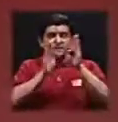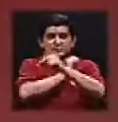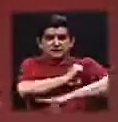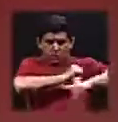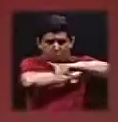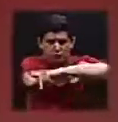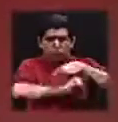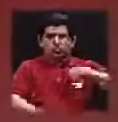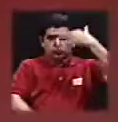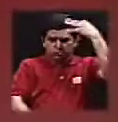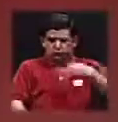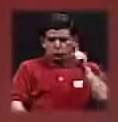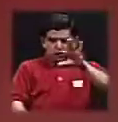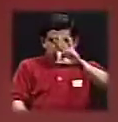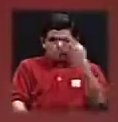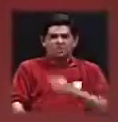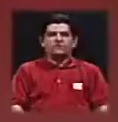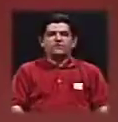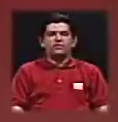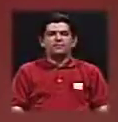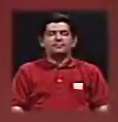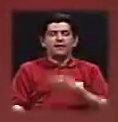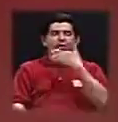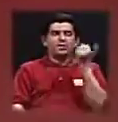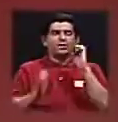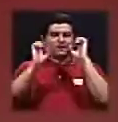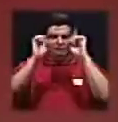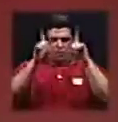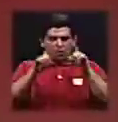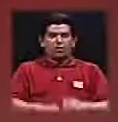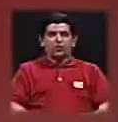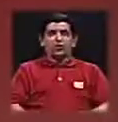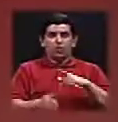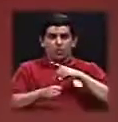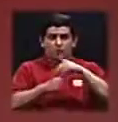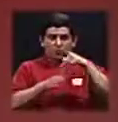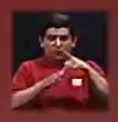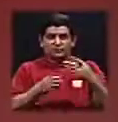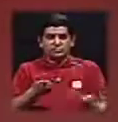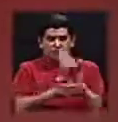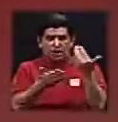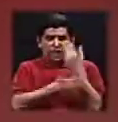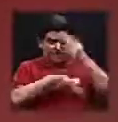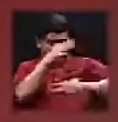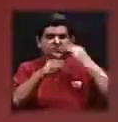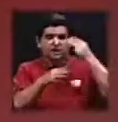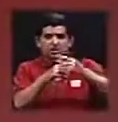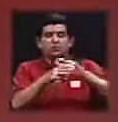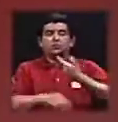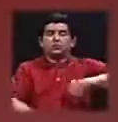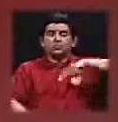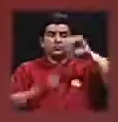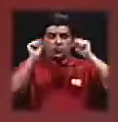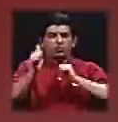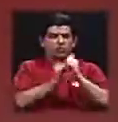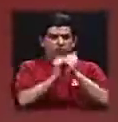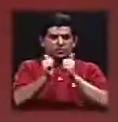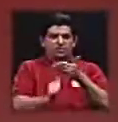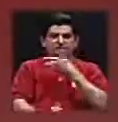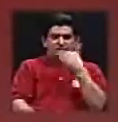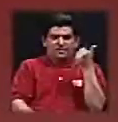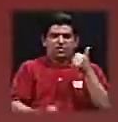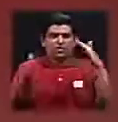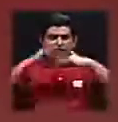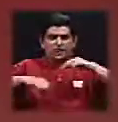países. Yo creo que de alguna manera mejorando nuestra educación, teniendo profesionales más actualizados en el mundo, podremos ser más competitivos en el